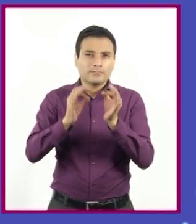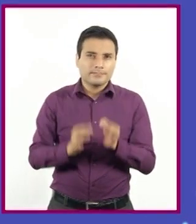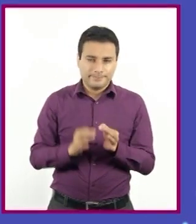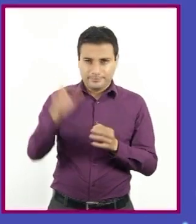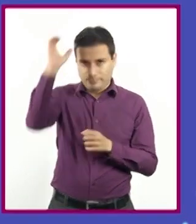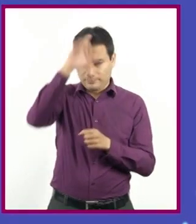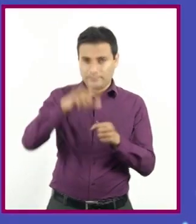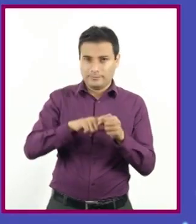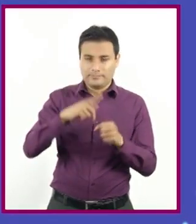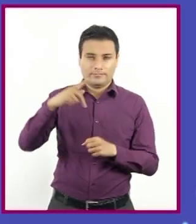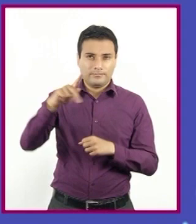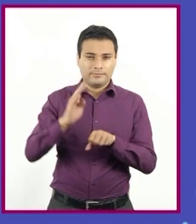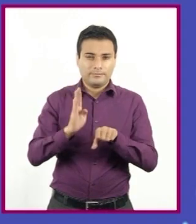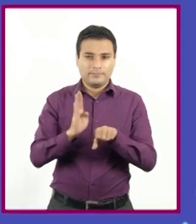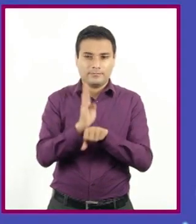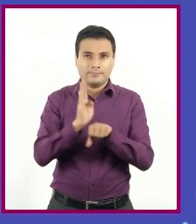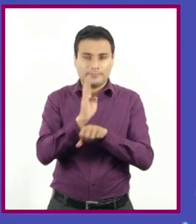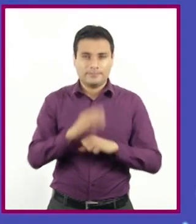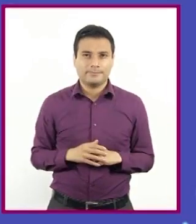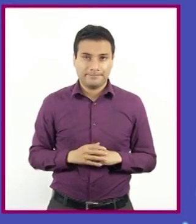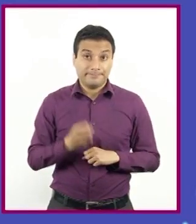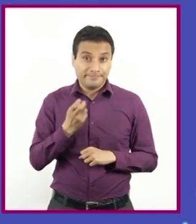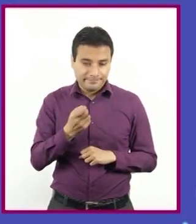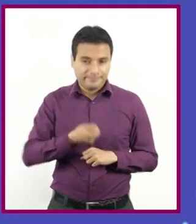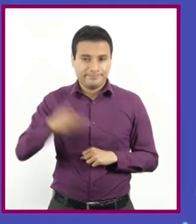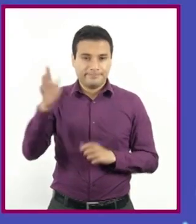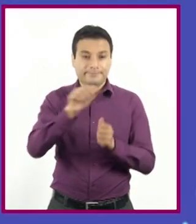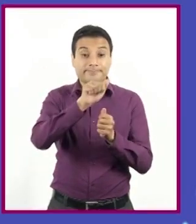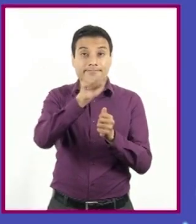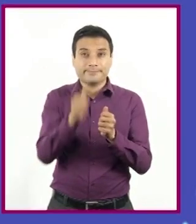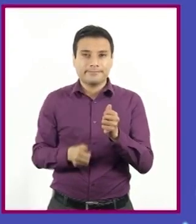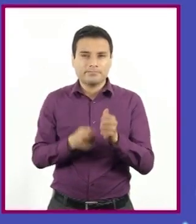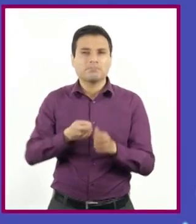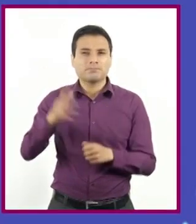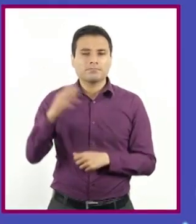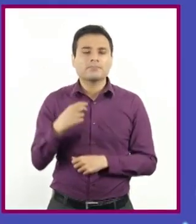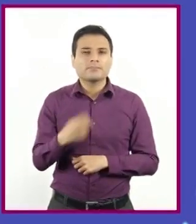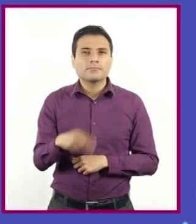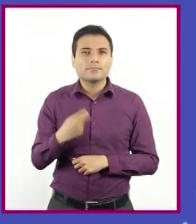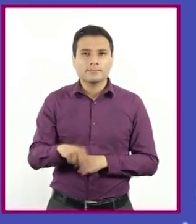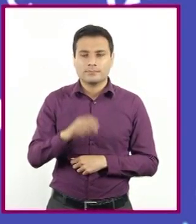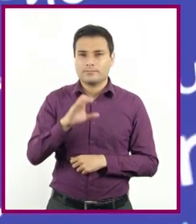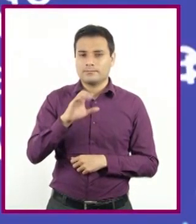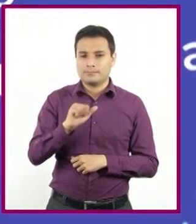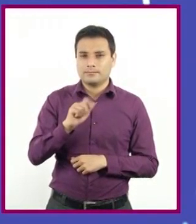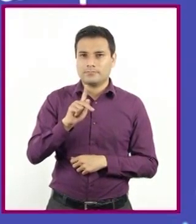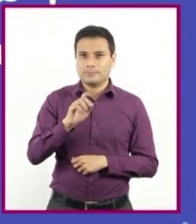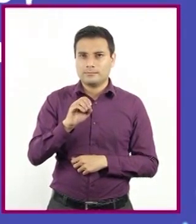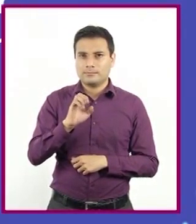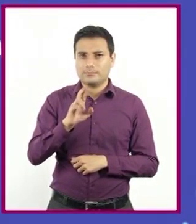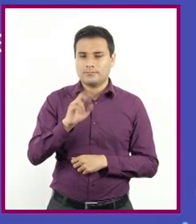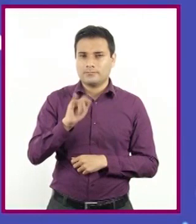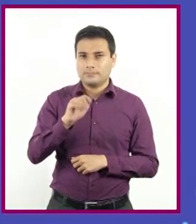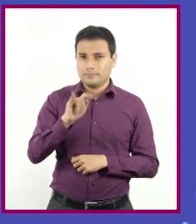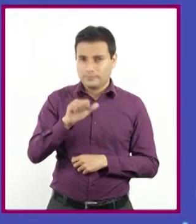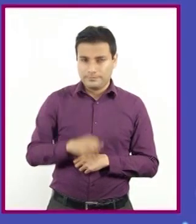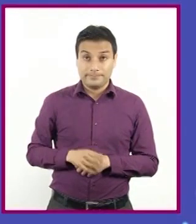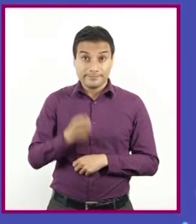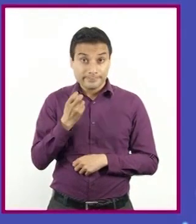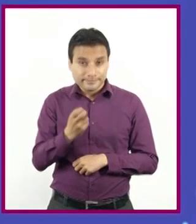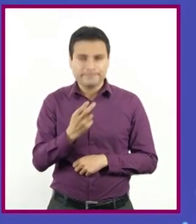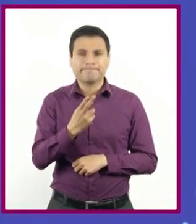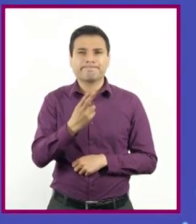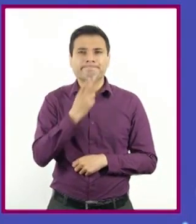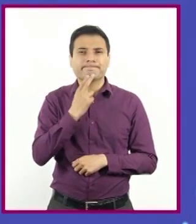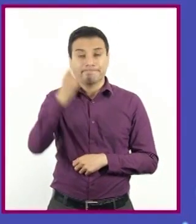cultura brasileña a los practicantes del arte, conocidos como capoeiristas. Es una buena manera de